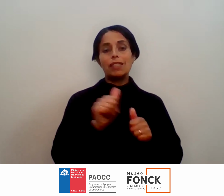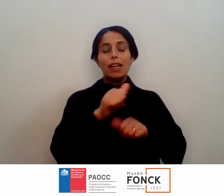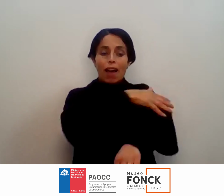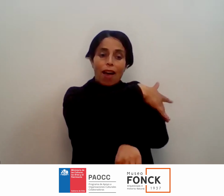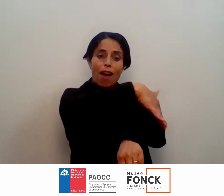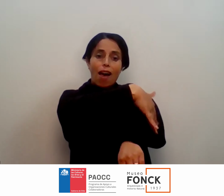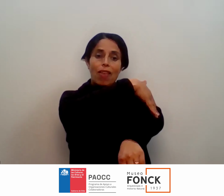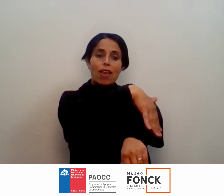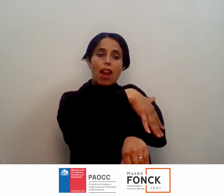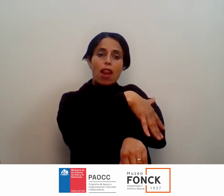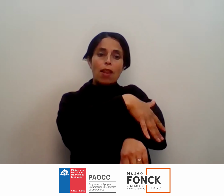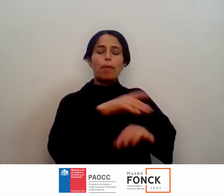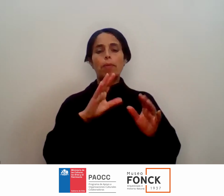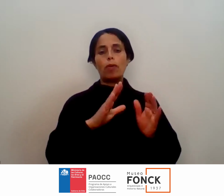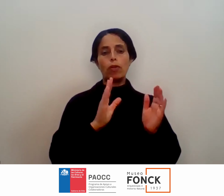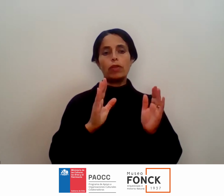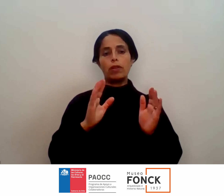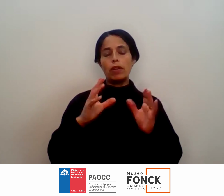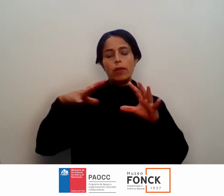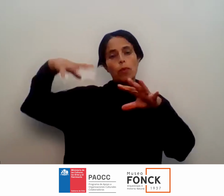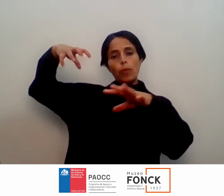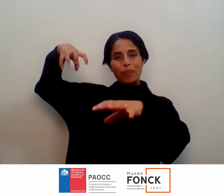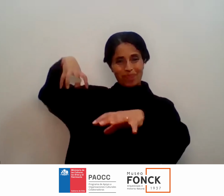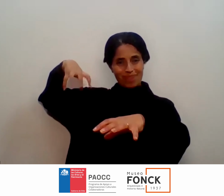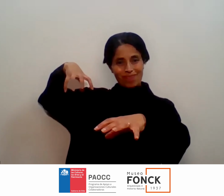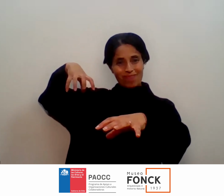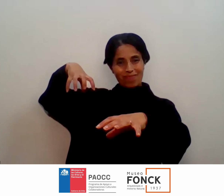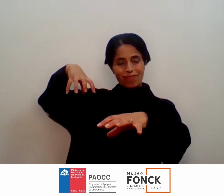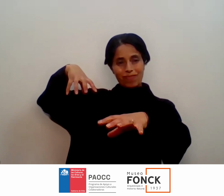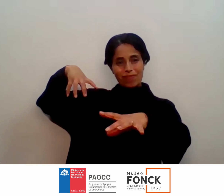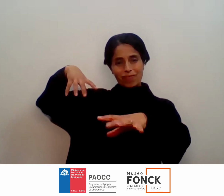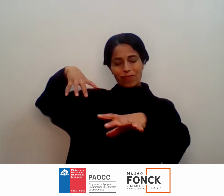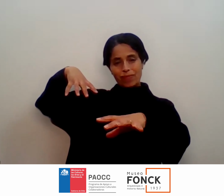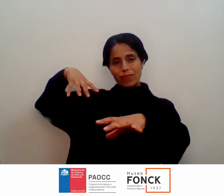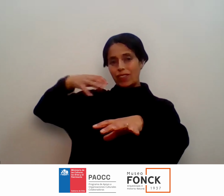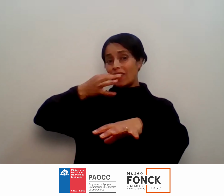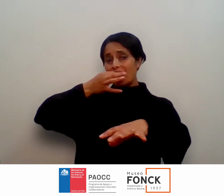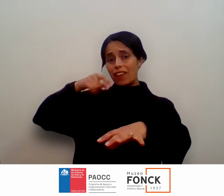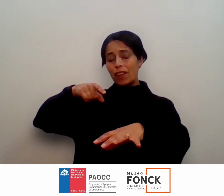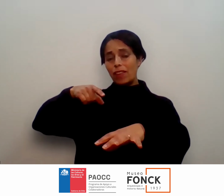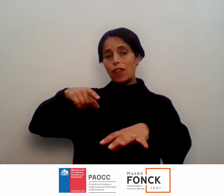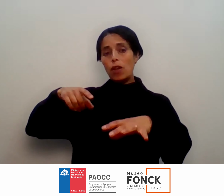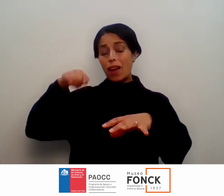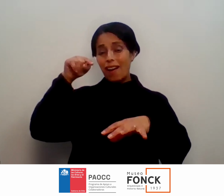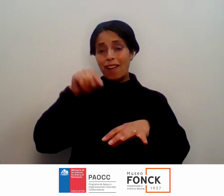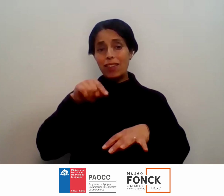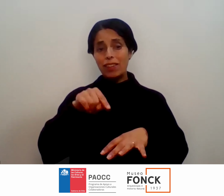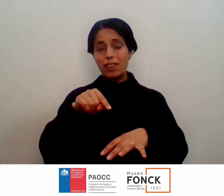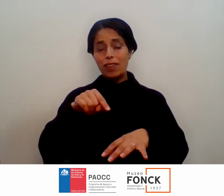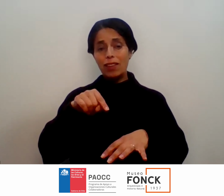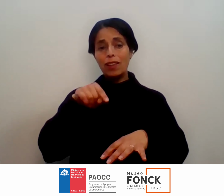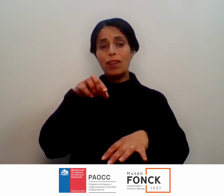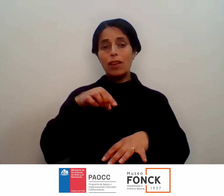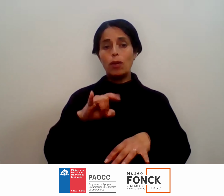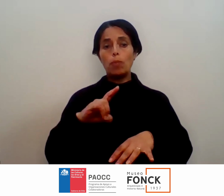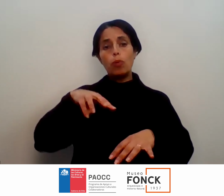mejor dicho, vamos por orden. Jaguar allá, en las tierras bajas verdes, puma en las